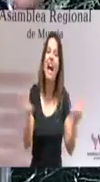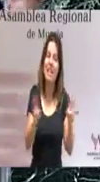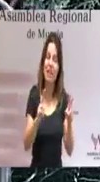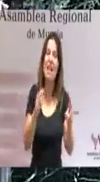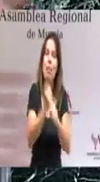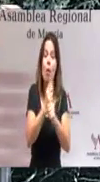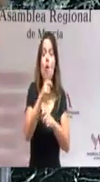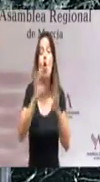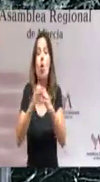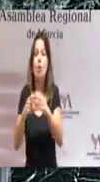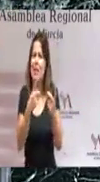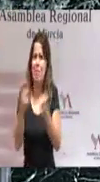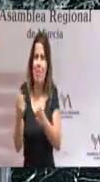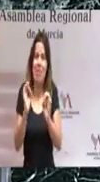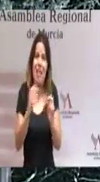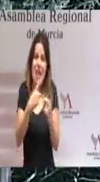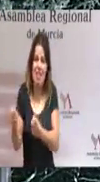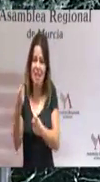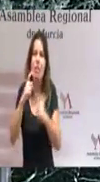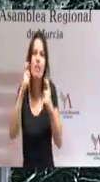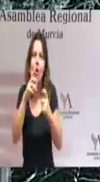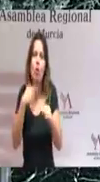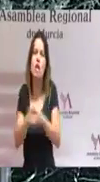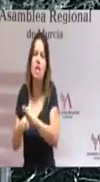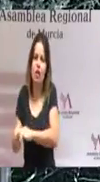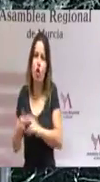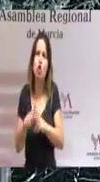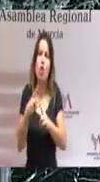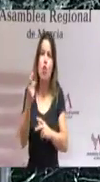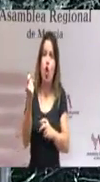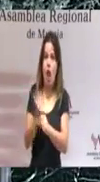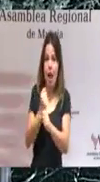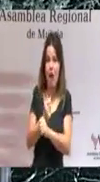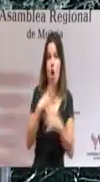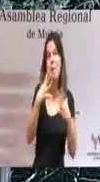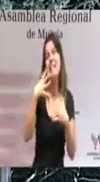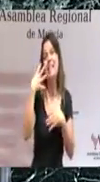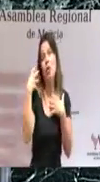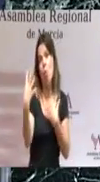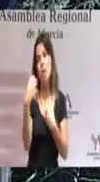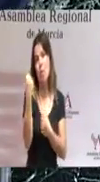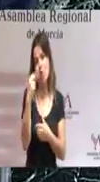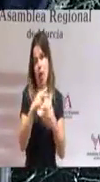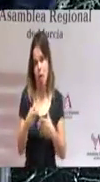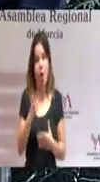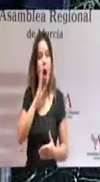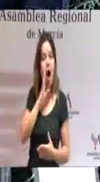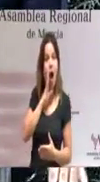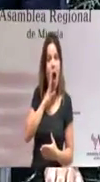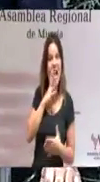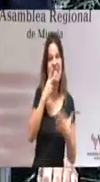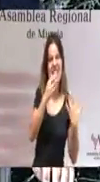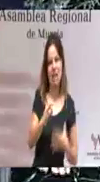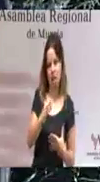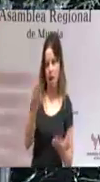con especiales necesidades y dificultades de inserción sociolaboral 94 millones de euros frente a los 60 del ejercicio